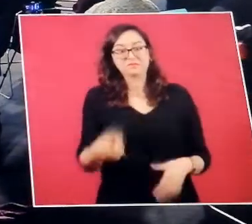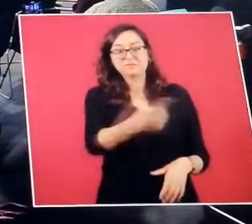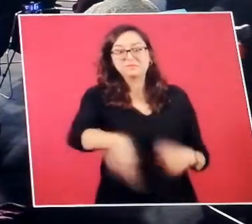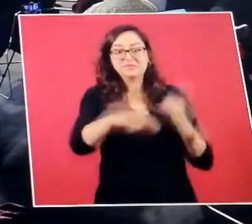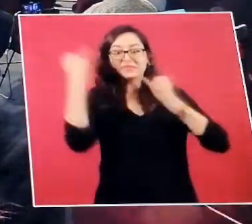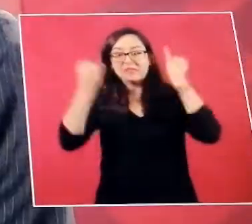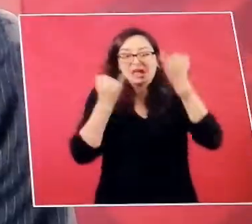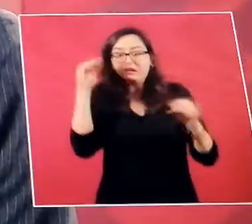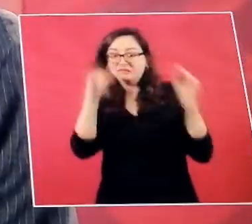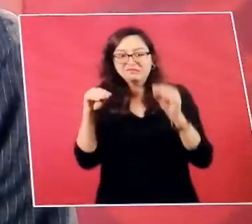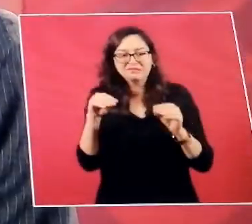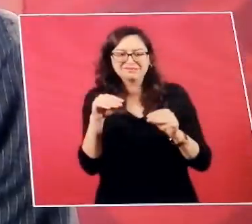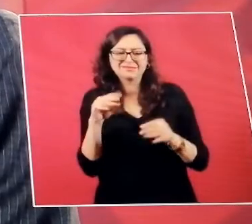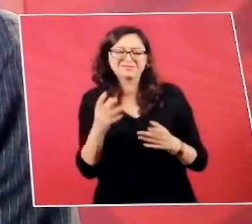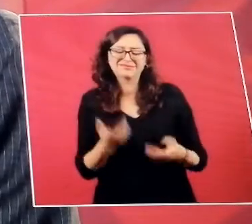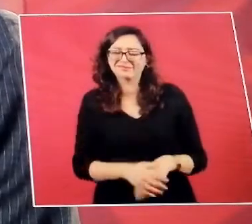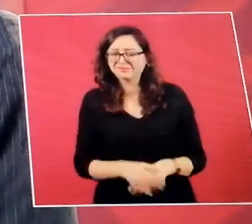muy obvios,